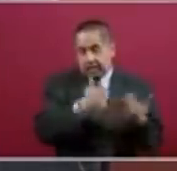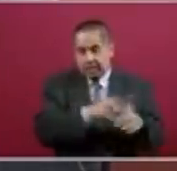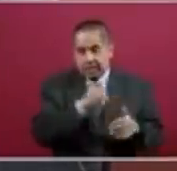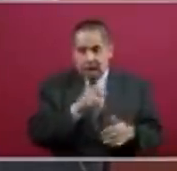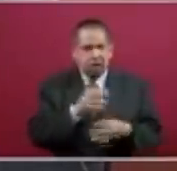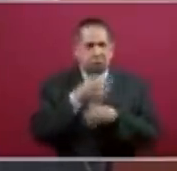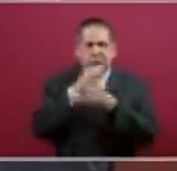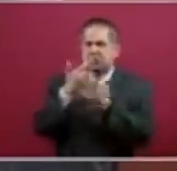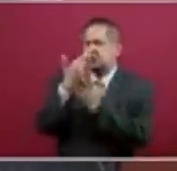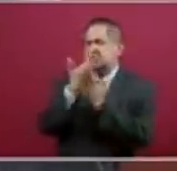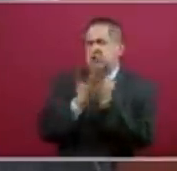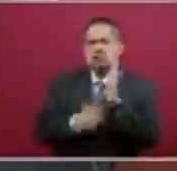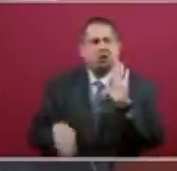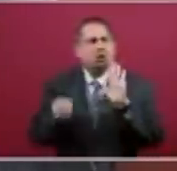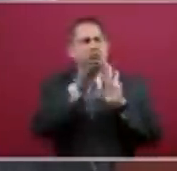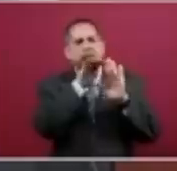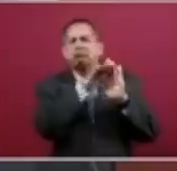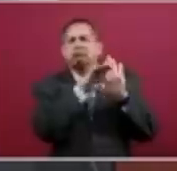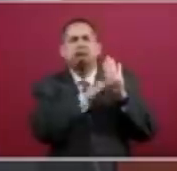hacemos la lista.